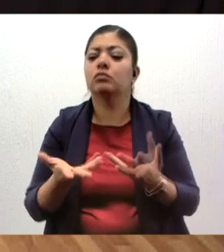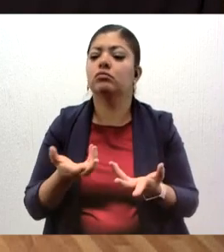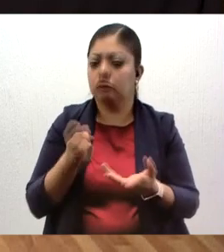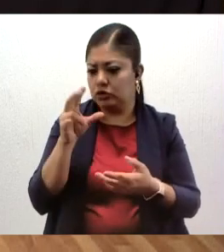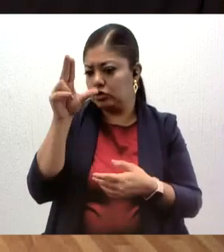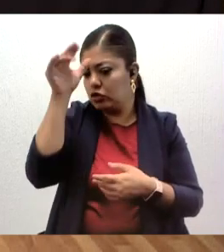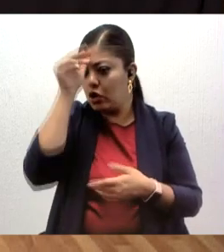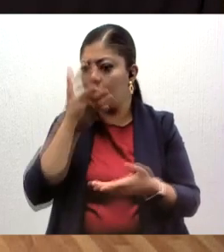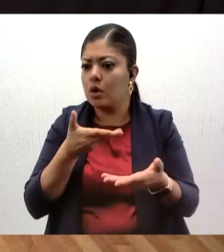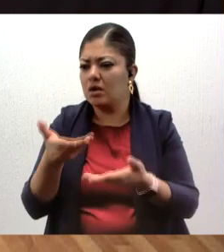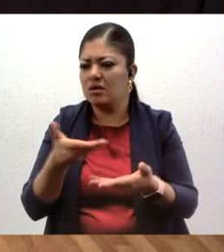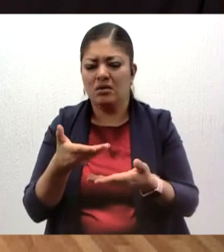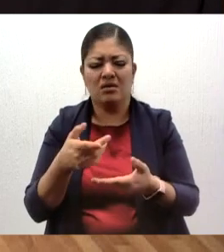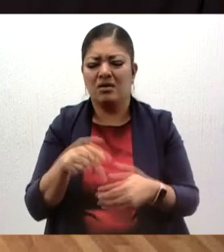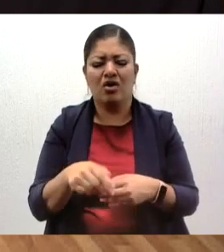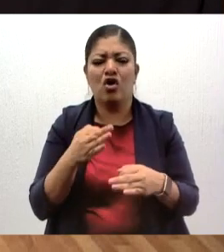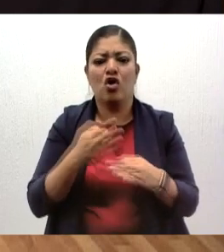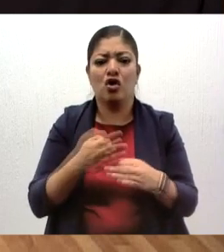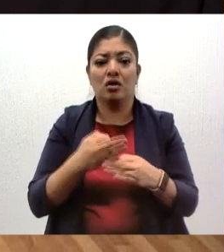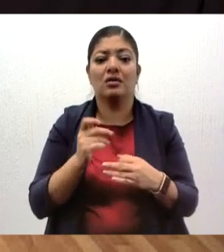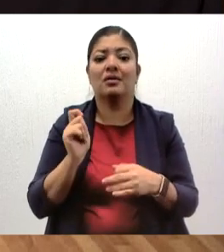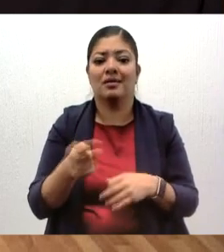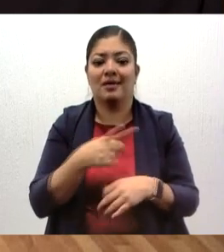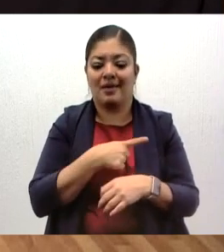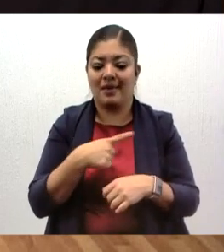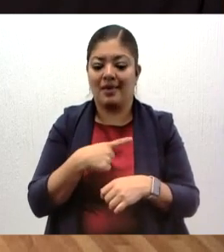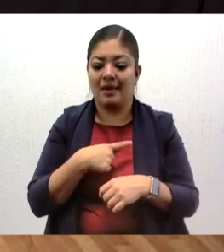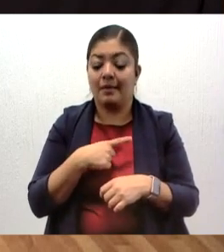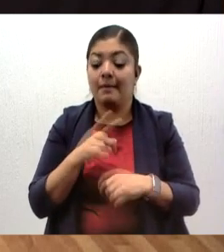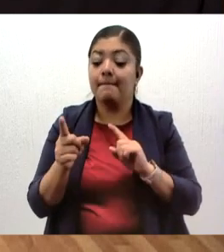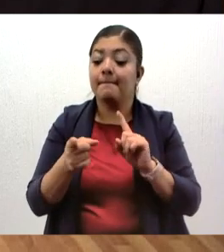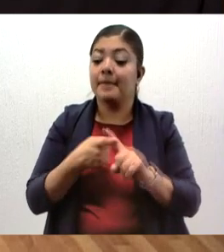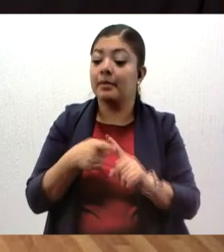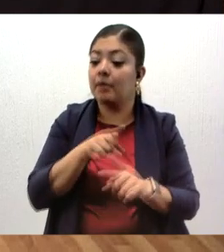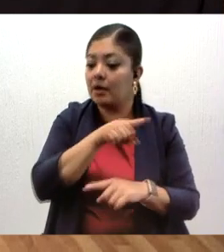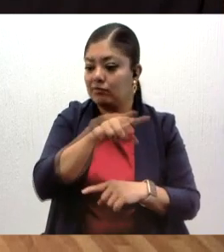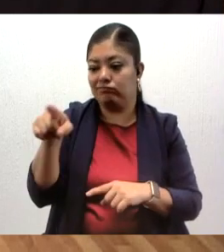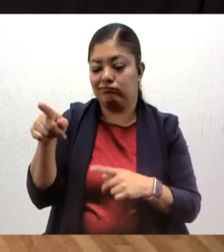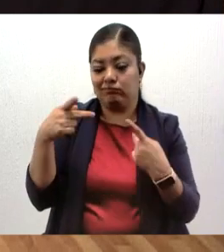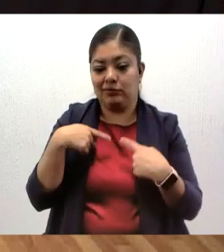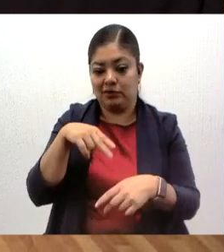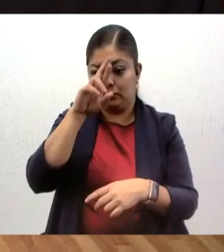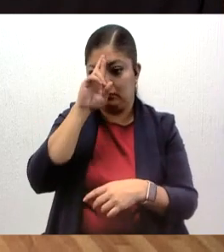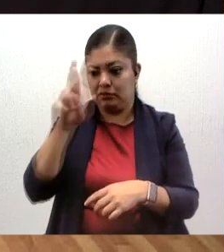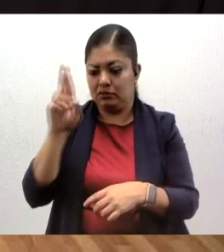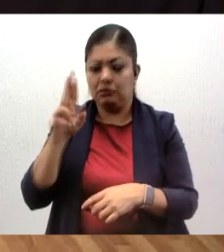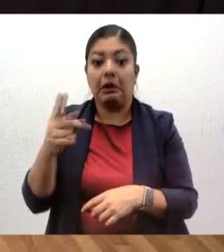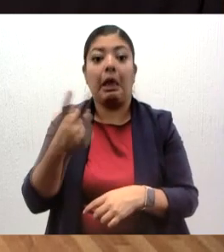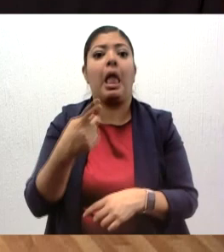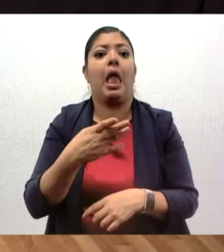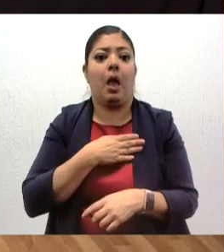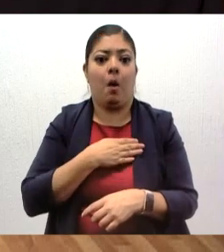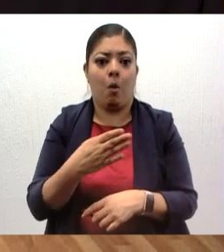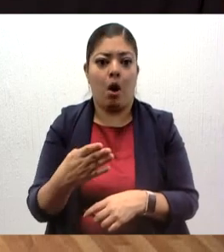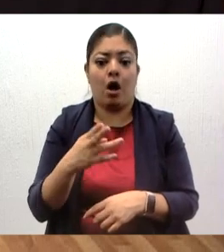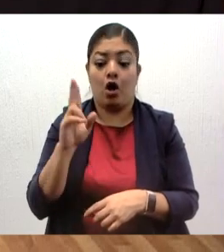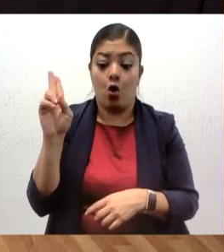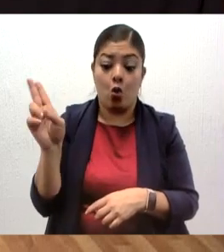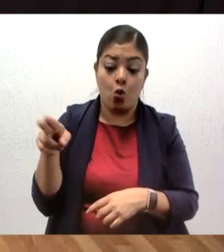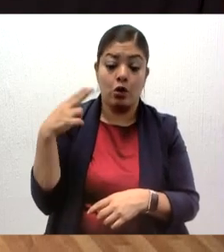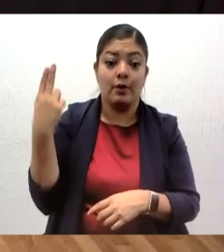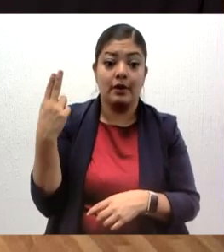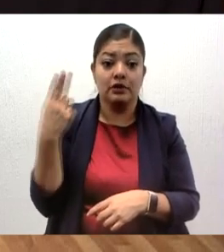lo que nos mueve aquí es poner a los galicien por delante y qué bueno que la universidad hoy tiene un